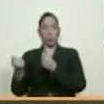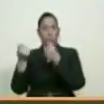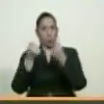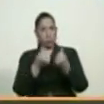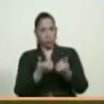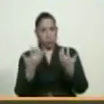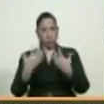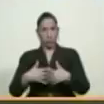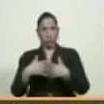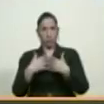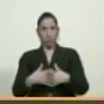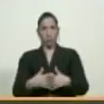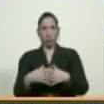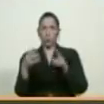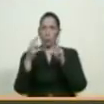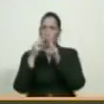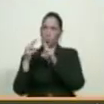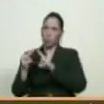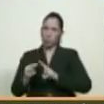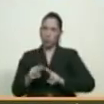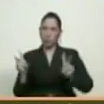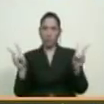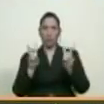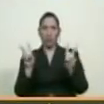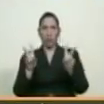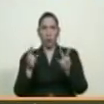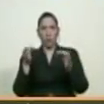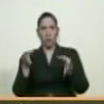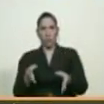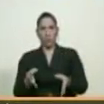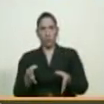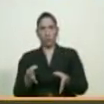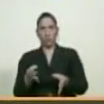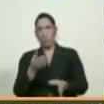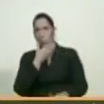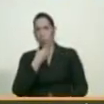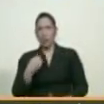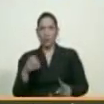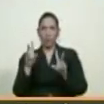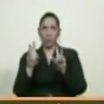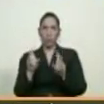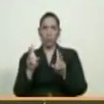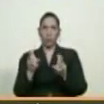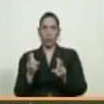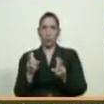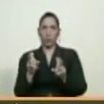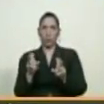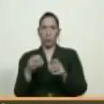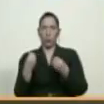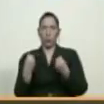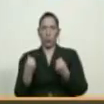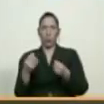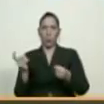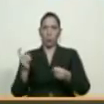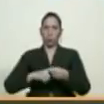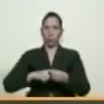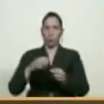empresarial, conozca el valor oficial del Bolívar Soberano y su referencia con el